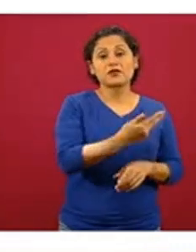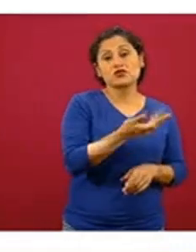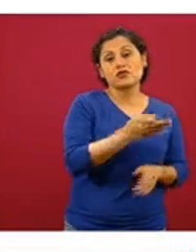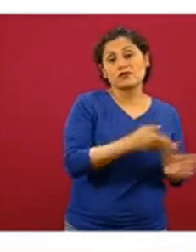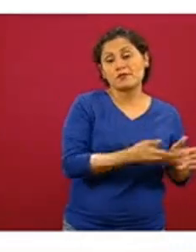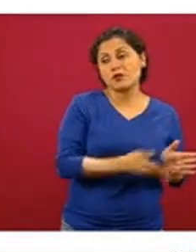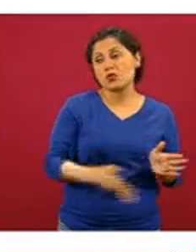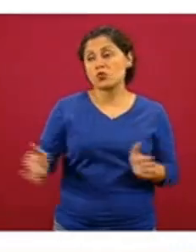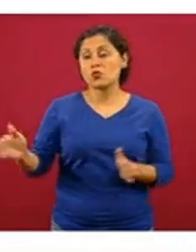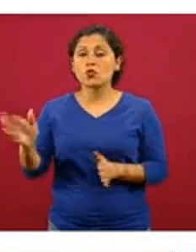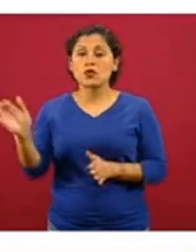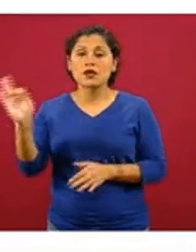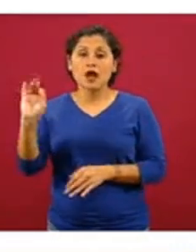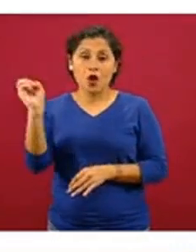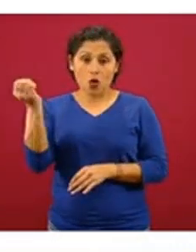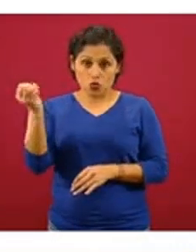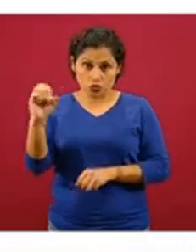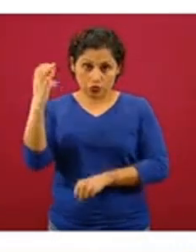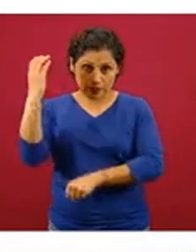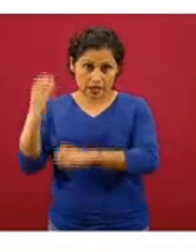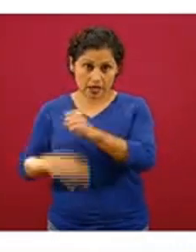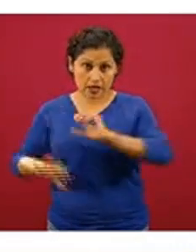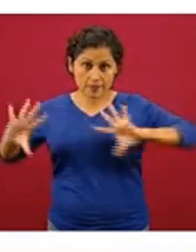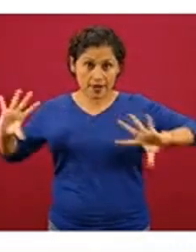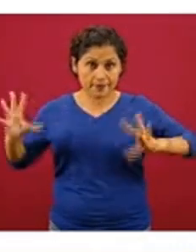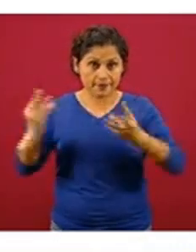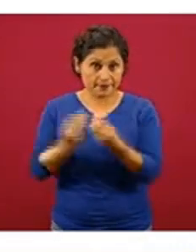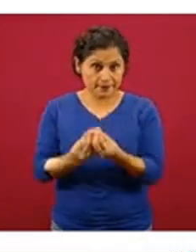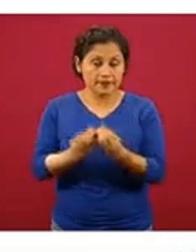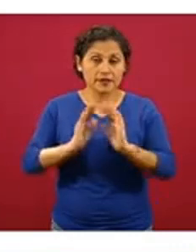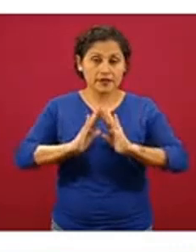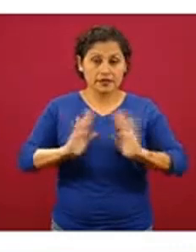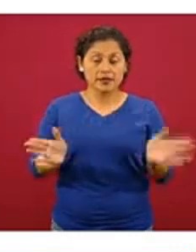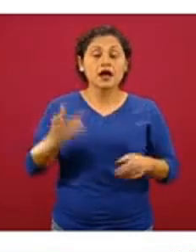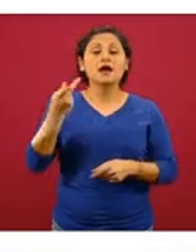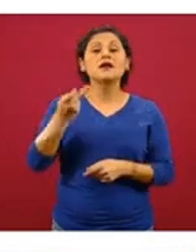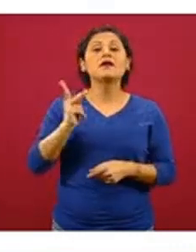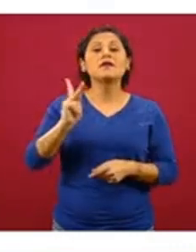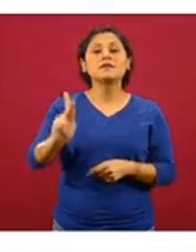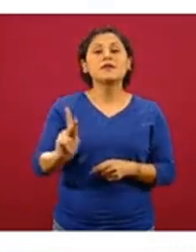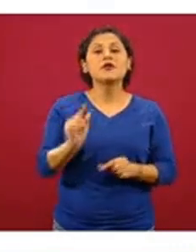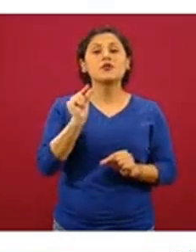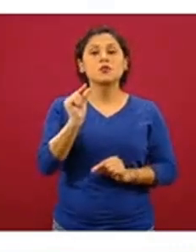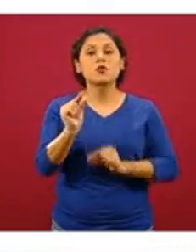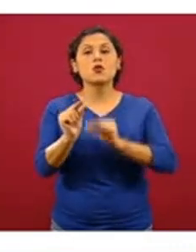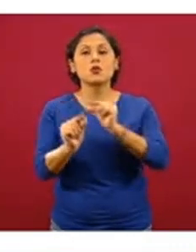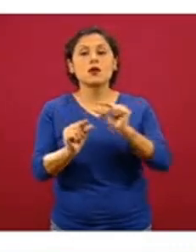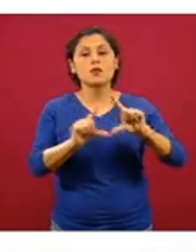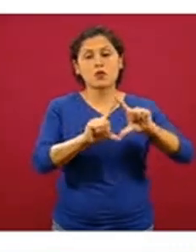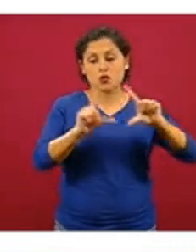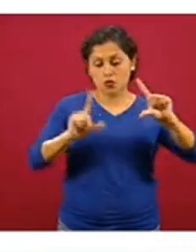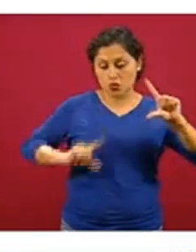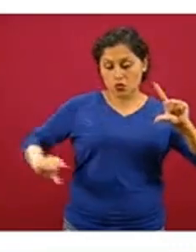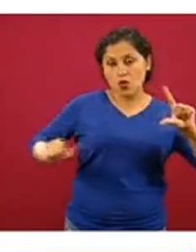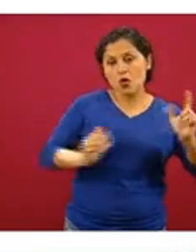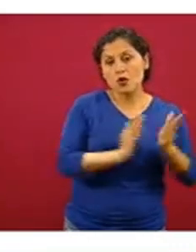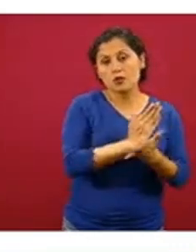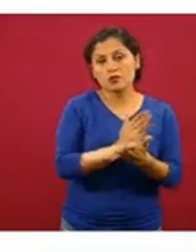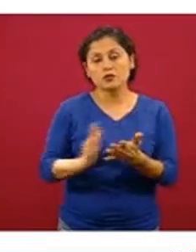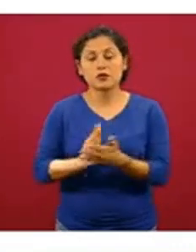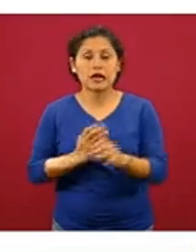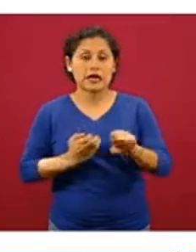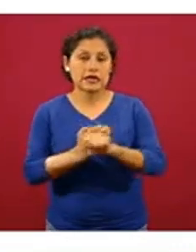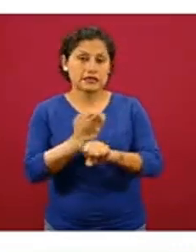cuando tomamos el conjunto del país, pero está compuesta de múltiples pequeñas epidemias o medianas o grandes epidemias como la del